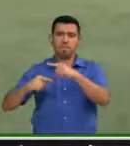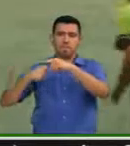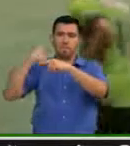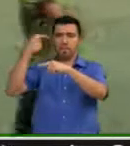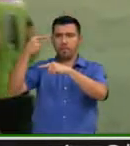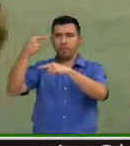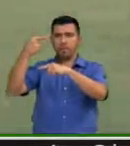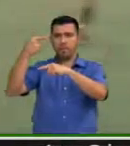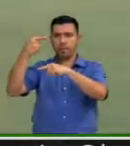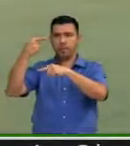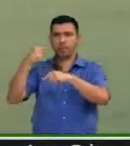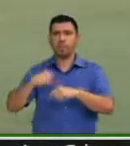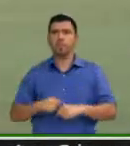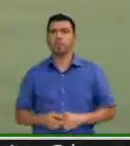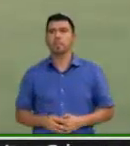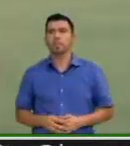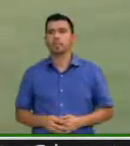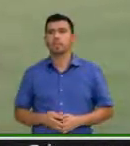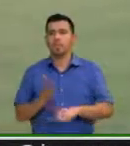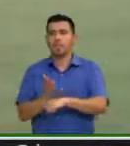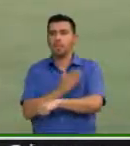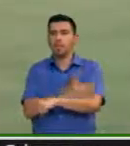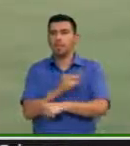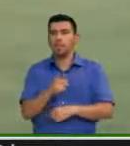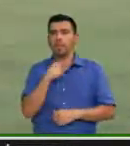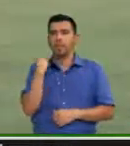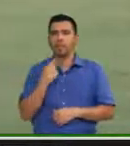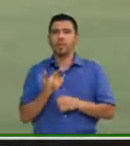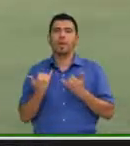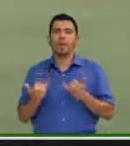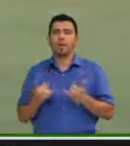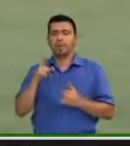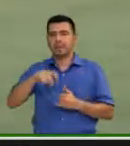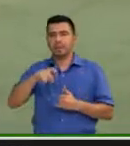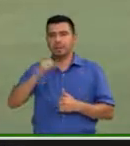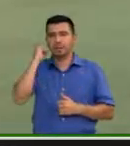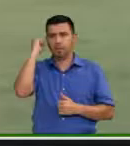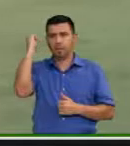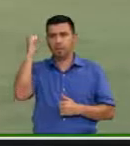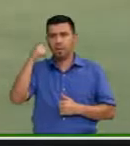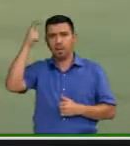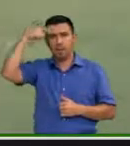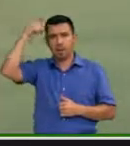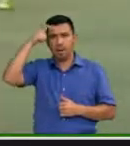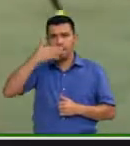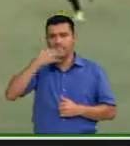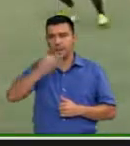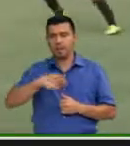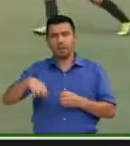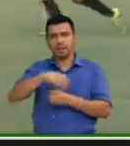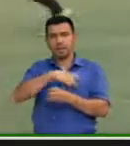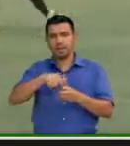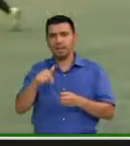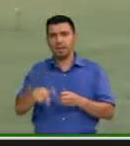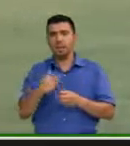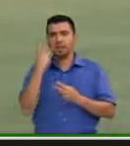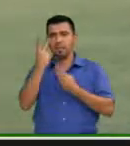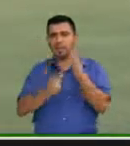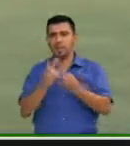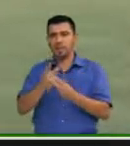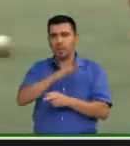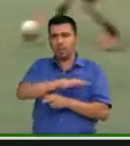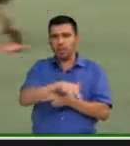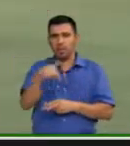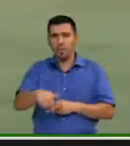revertir los malos resultados y ganar por primera vez como visitante de daño son los objetivos de real santander esta tarde cuando visité a cúcuta deportivo en la copa